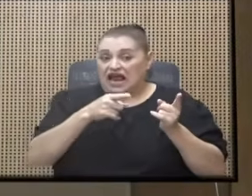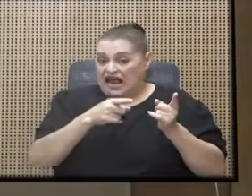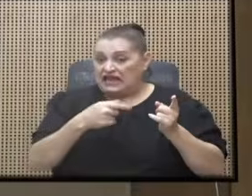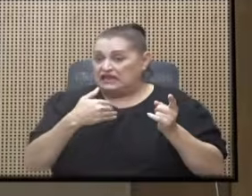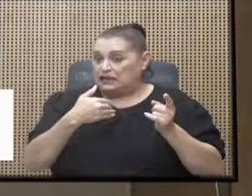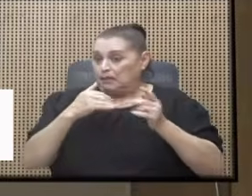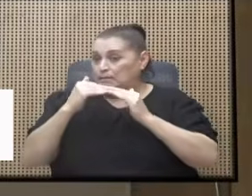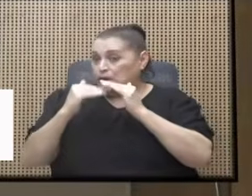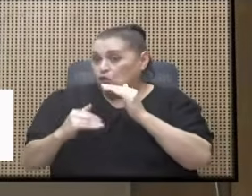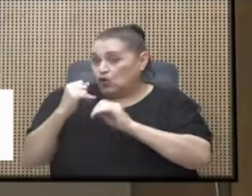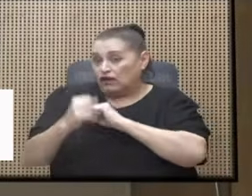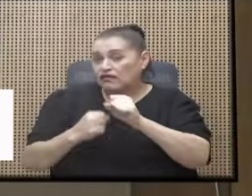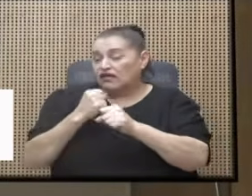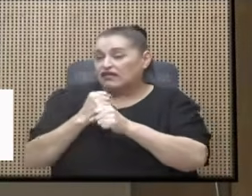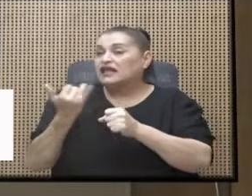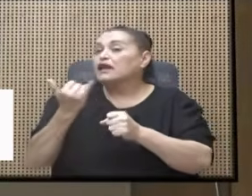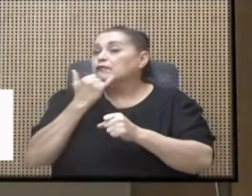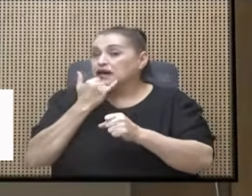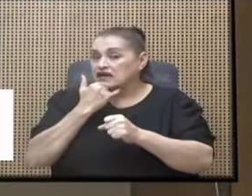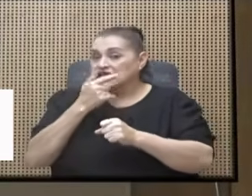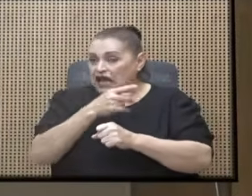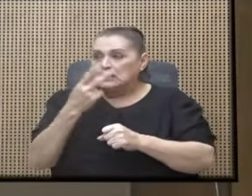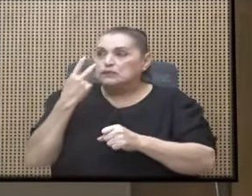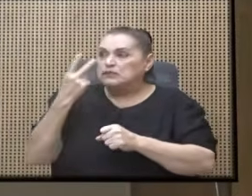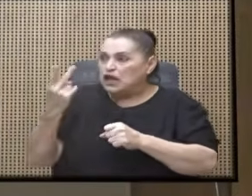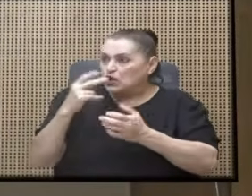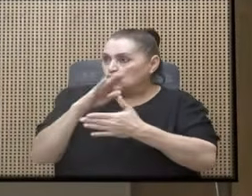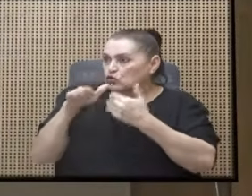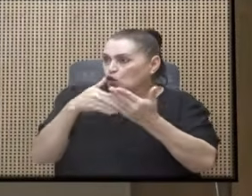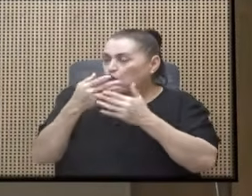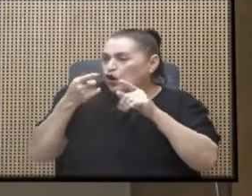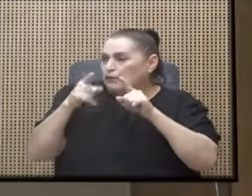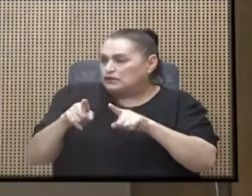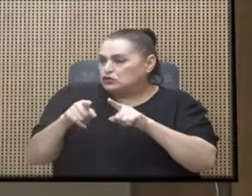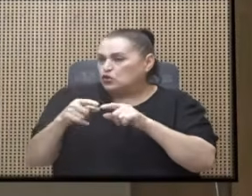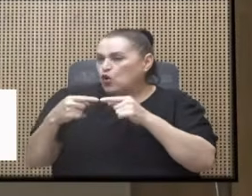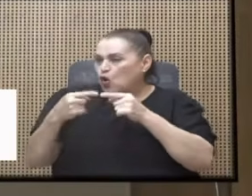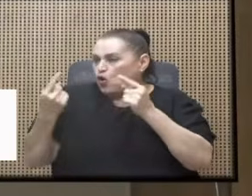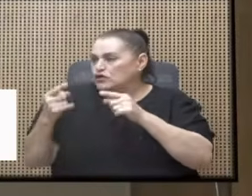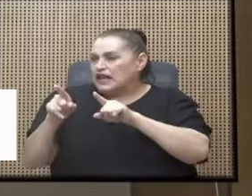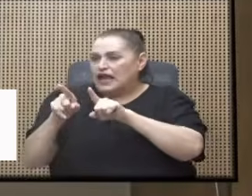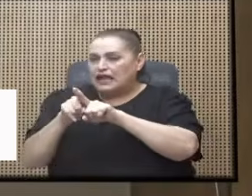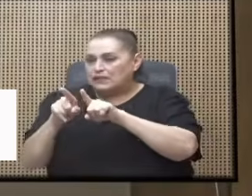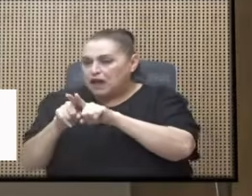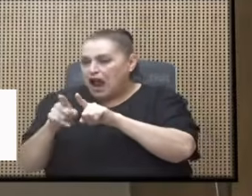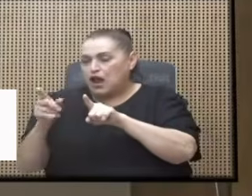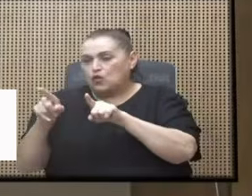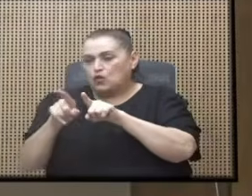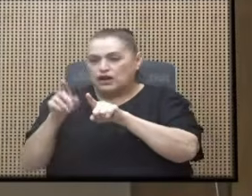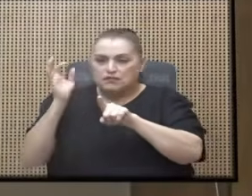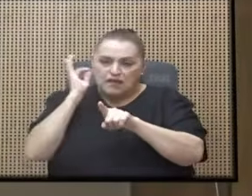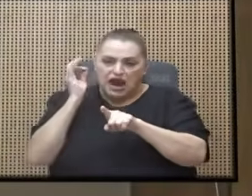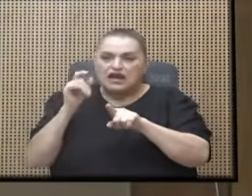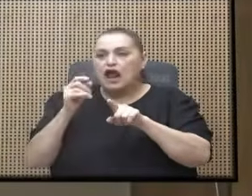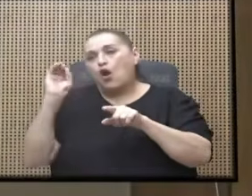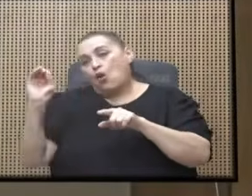edad que presenciaron los hechos contra un hermanito, una hermanita, o que son directamente las